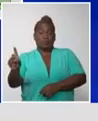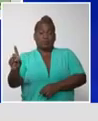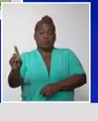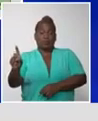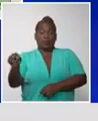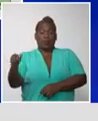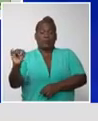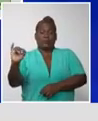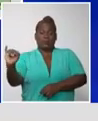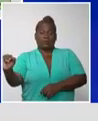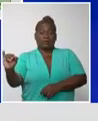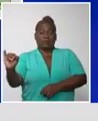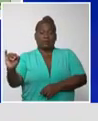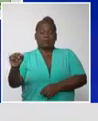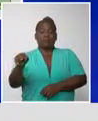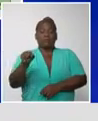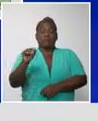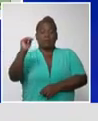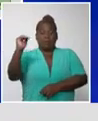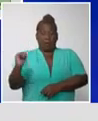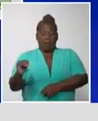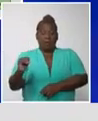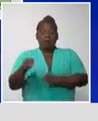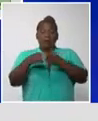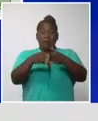171,6. Y la provincia de Granma con